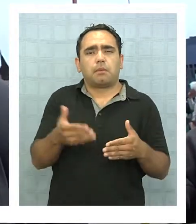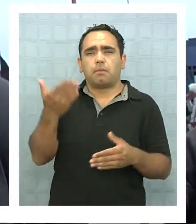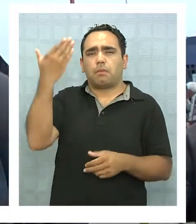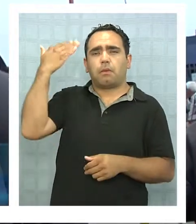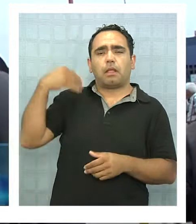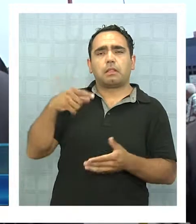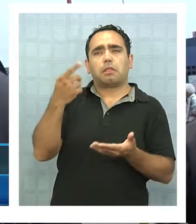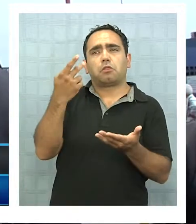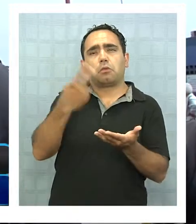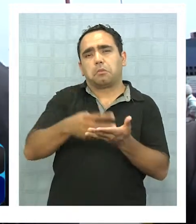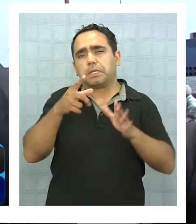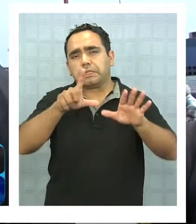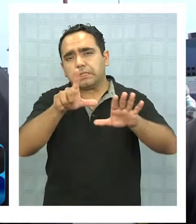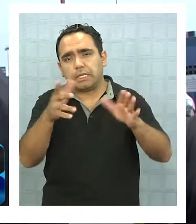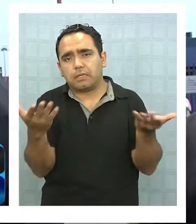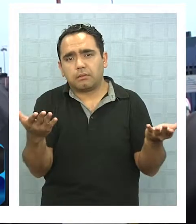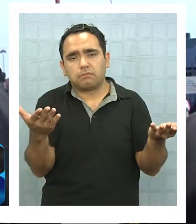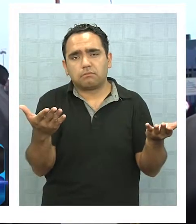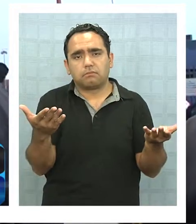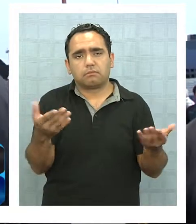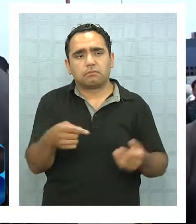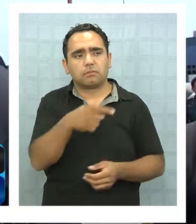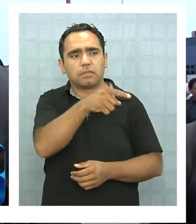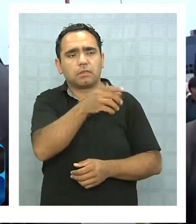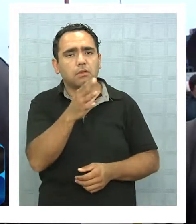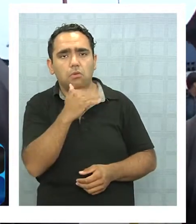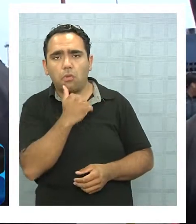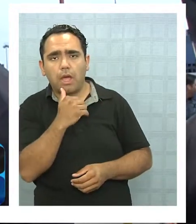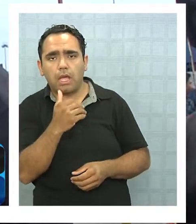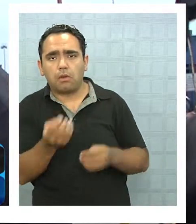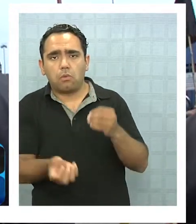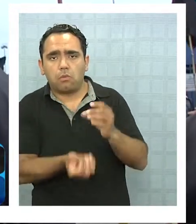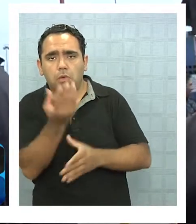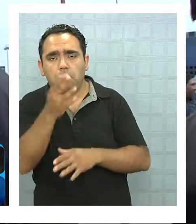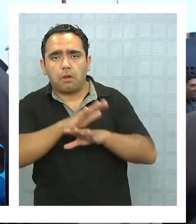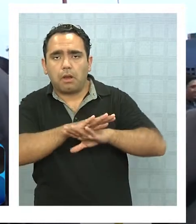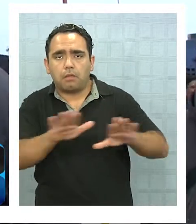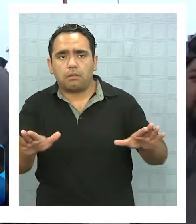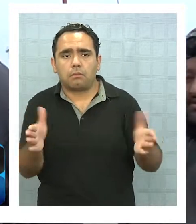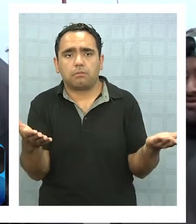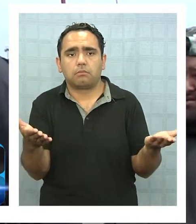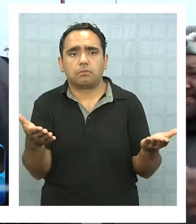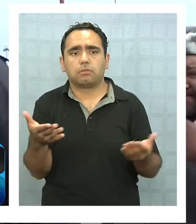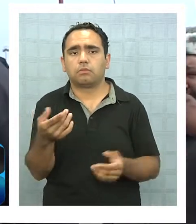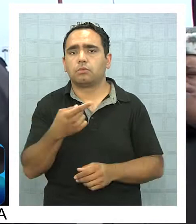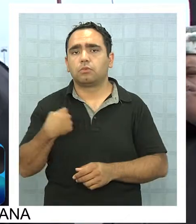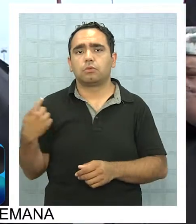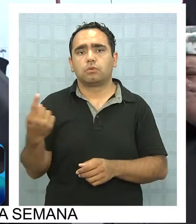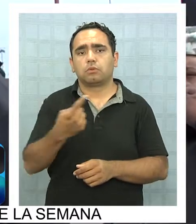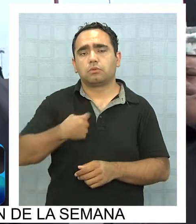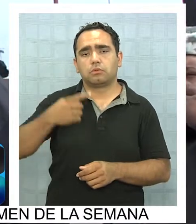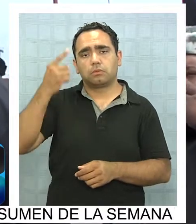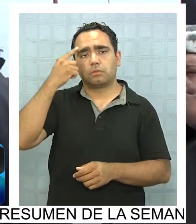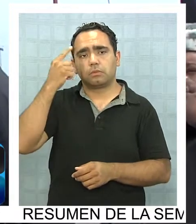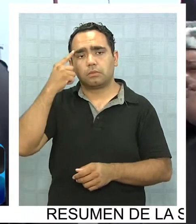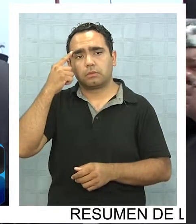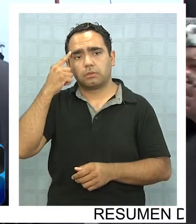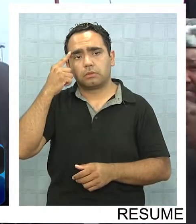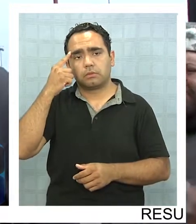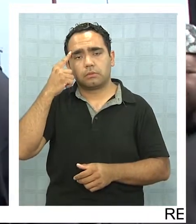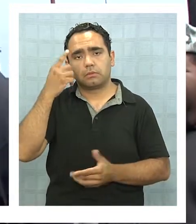2007, por lo tanto acá no hay nada que celebrar. Nosotros nos parece